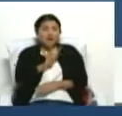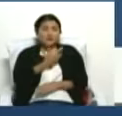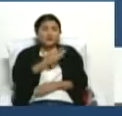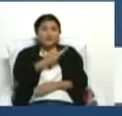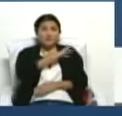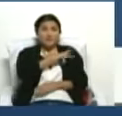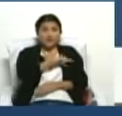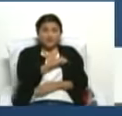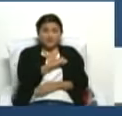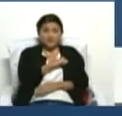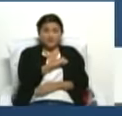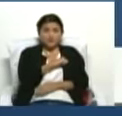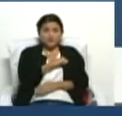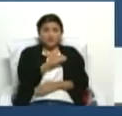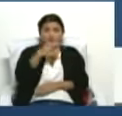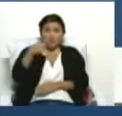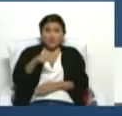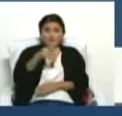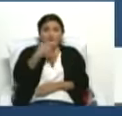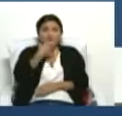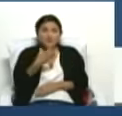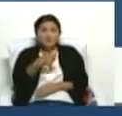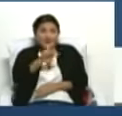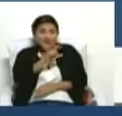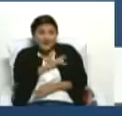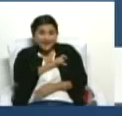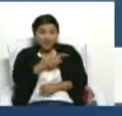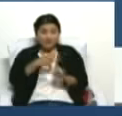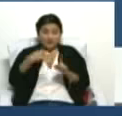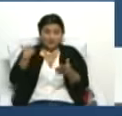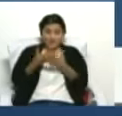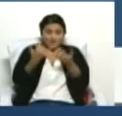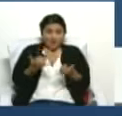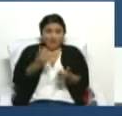en apenas de noviembre, diciembre, enero y lo que va de febrero.